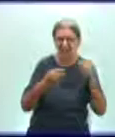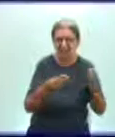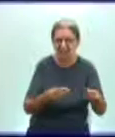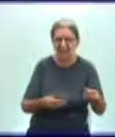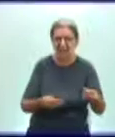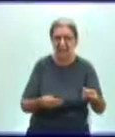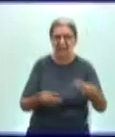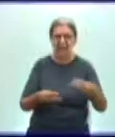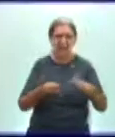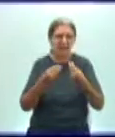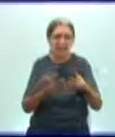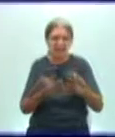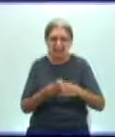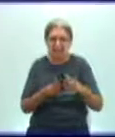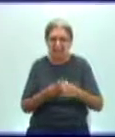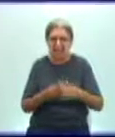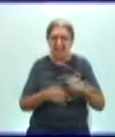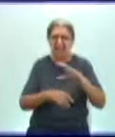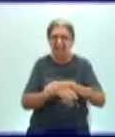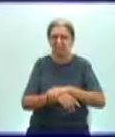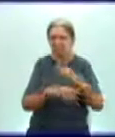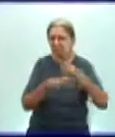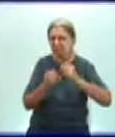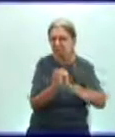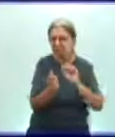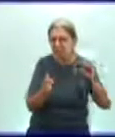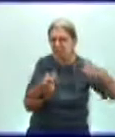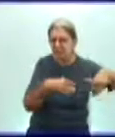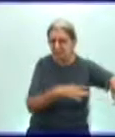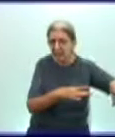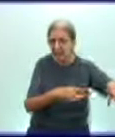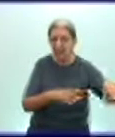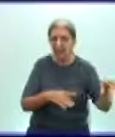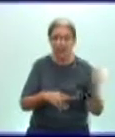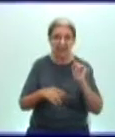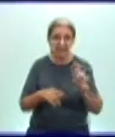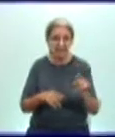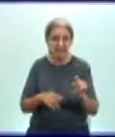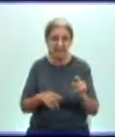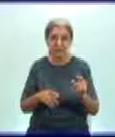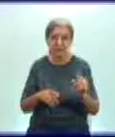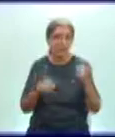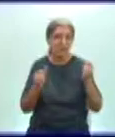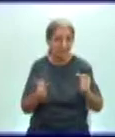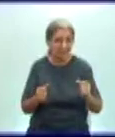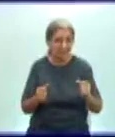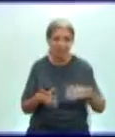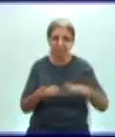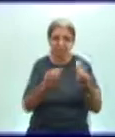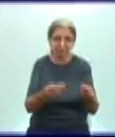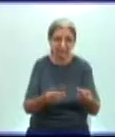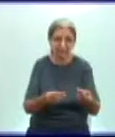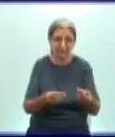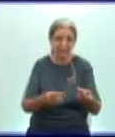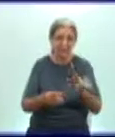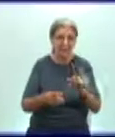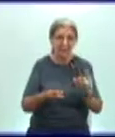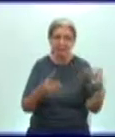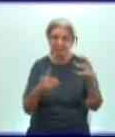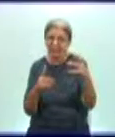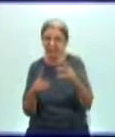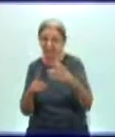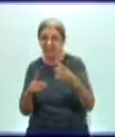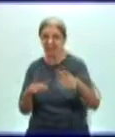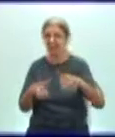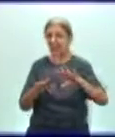cárcel. Todavía después se pagaron con lo que quedaba, nomás por no perseguirme, aunque de todos modos me perseguían. Miren, en este